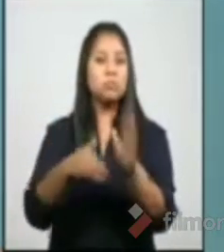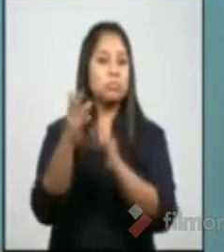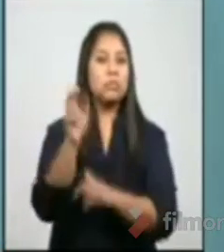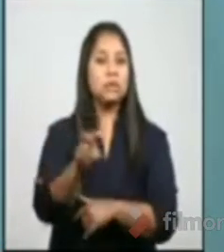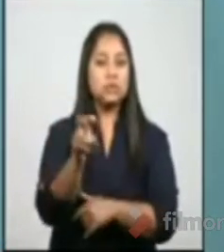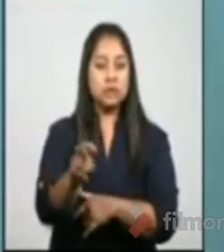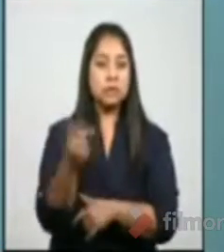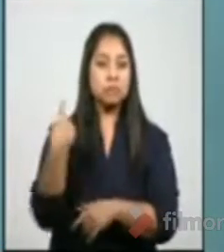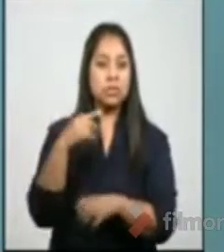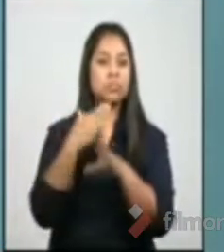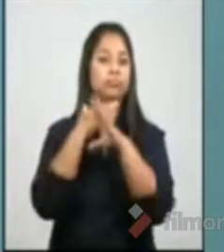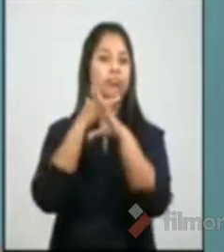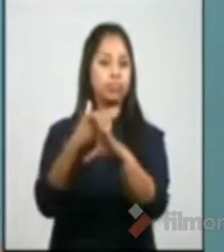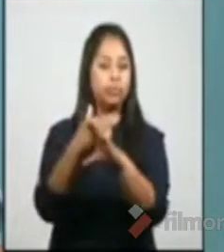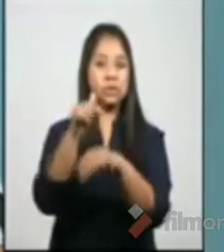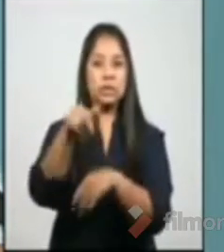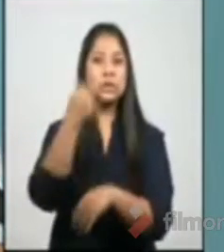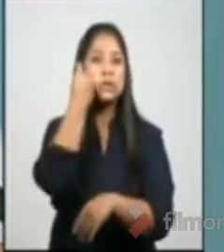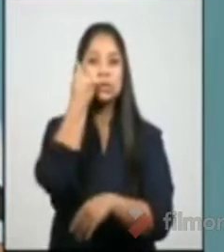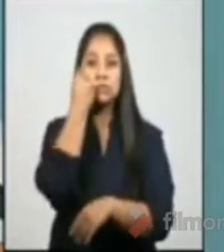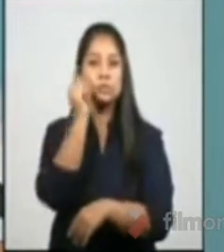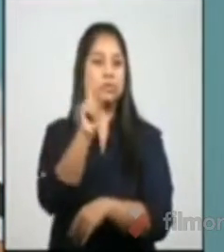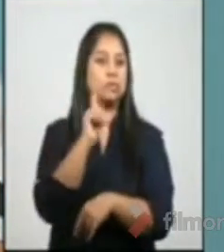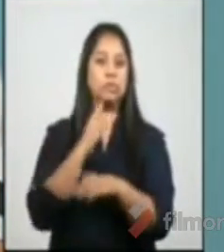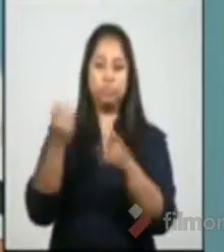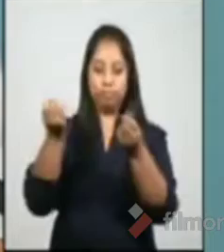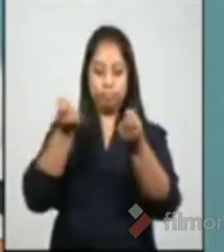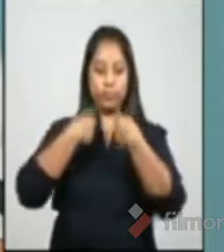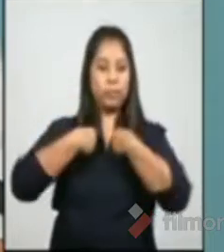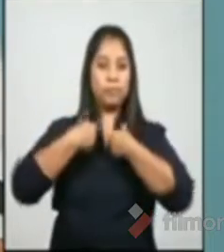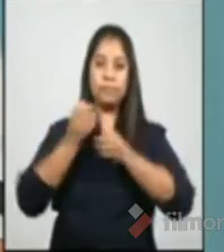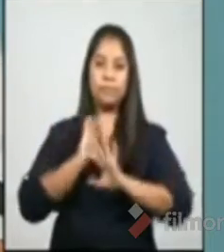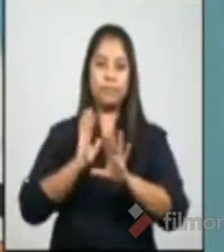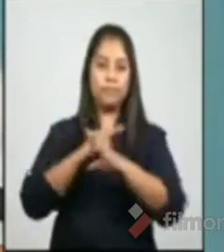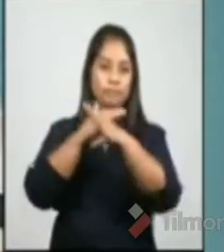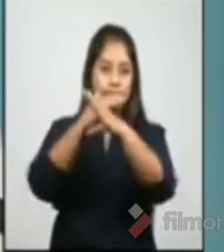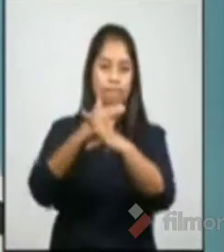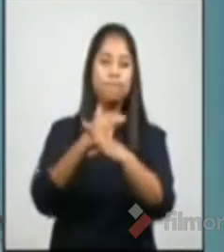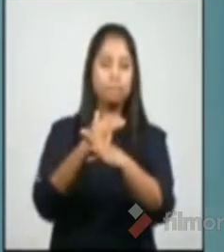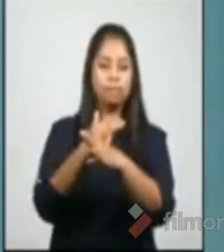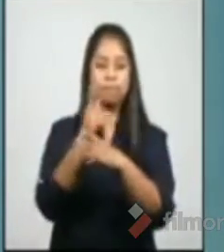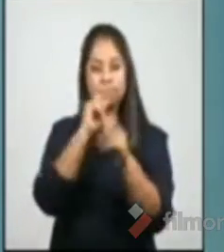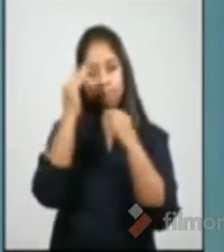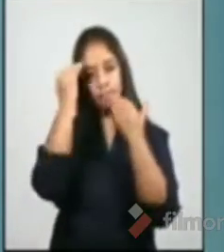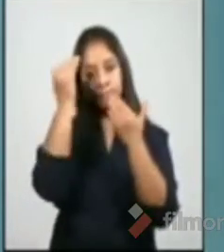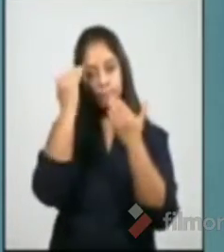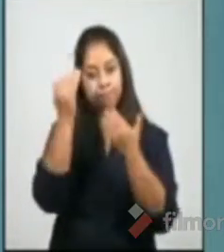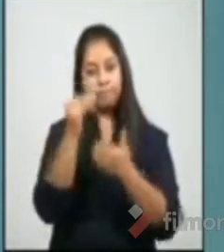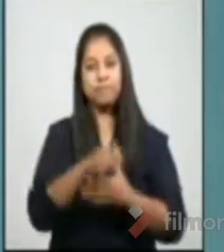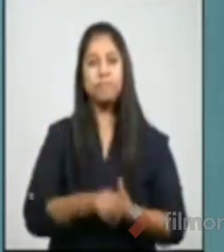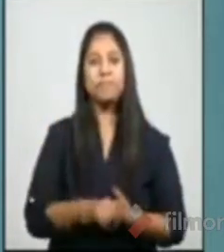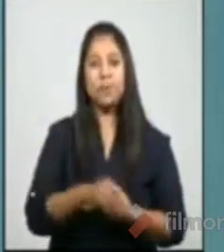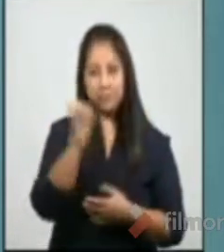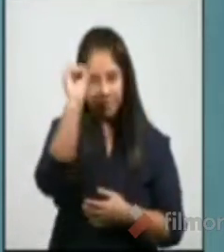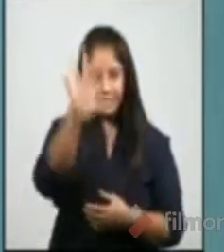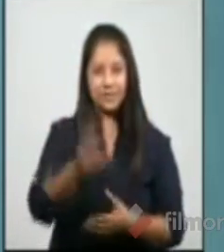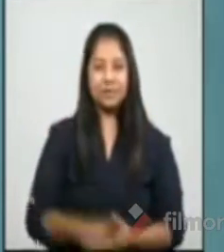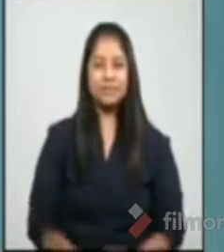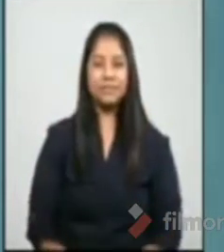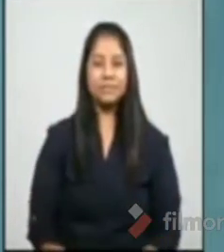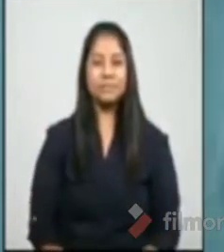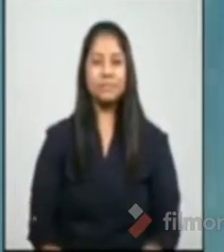todos de que esta enfermedad no nos alcance y que salgamos bien librados de ella. Muchísimas gracias. Bendiciones.